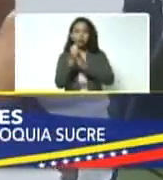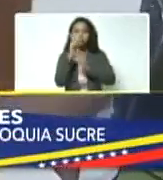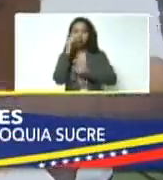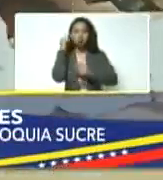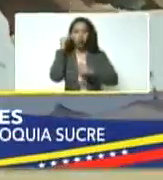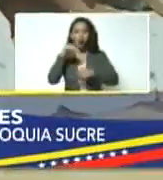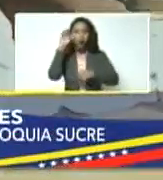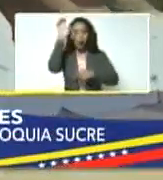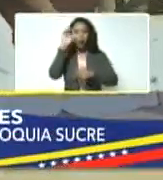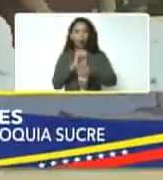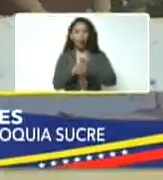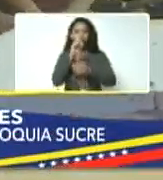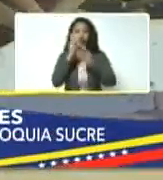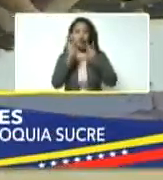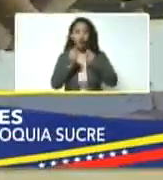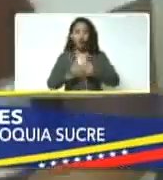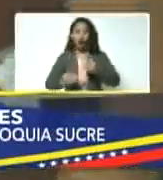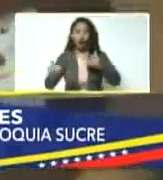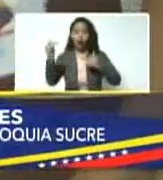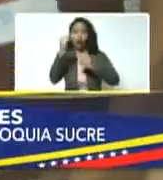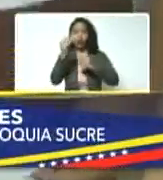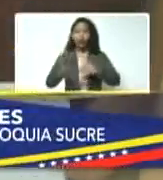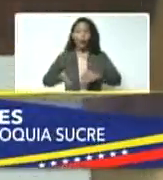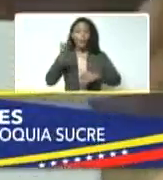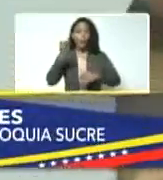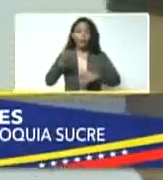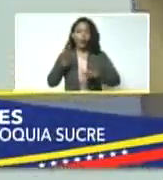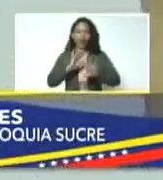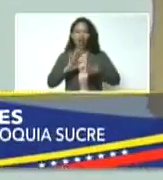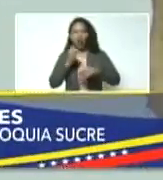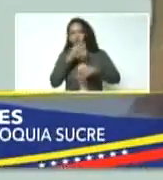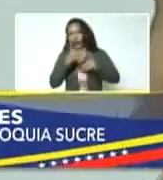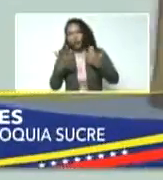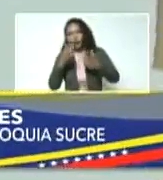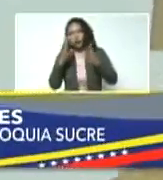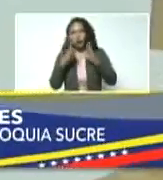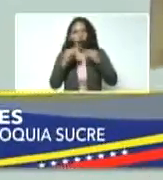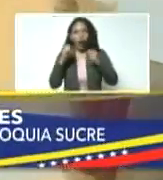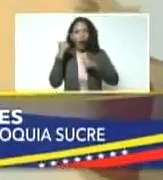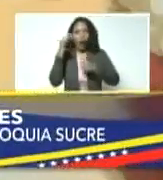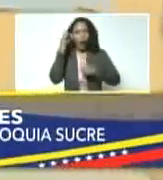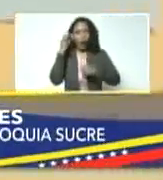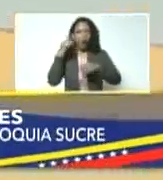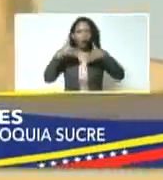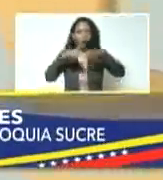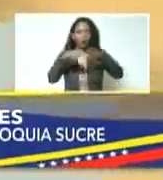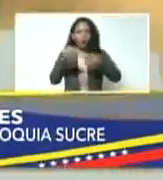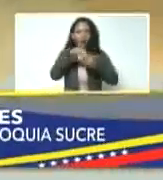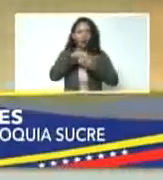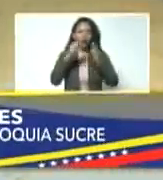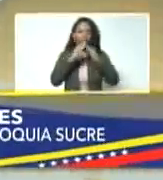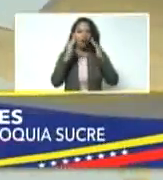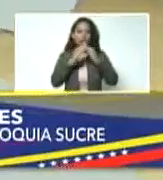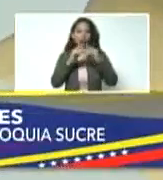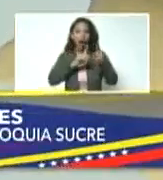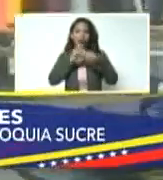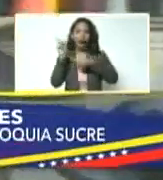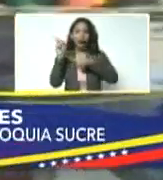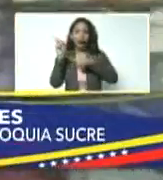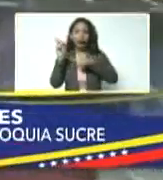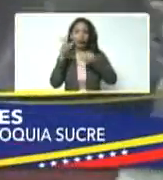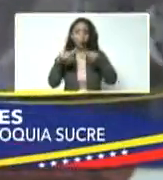del país. Es un número alto, es un número importante, ya que, bueno, todas estas compañeras cosen en sus casas, y desde allá había como